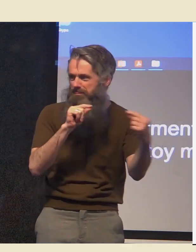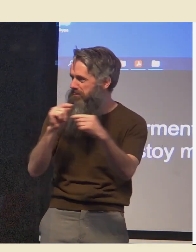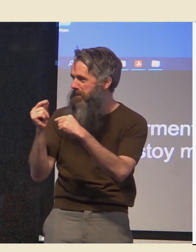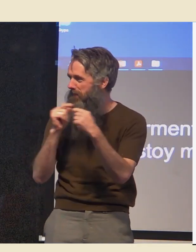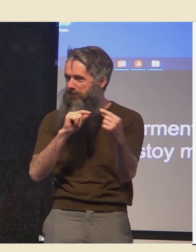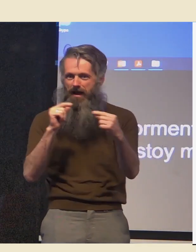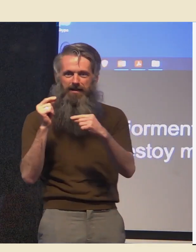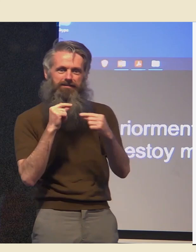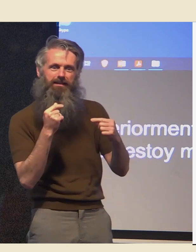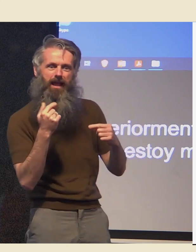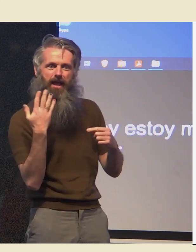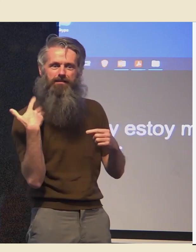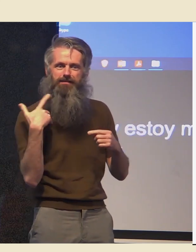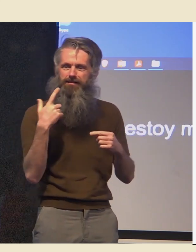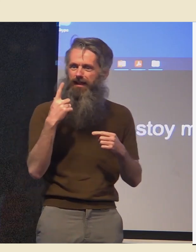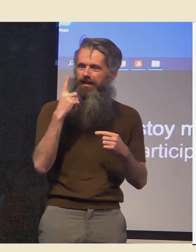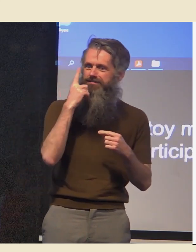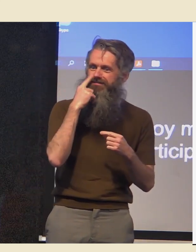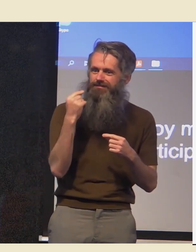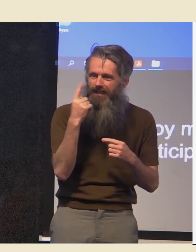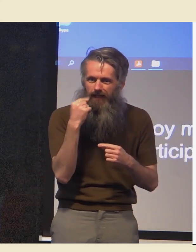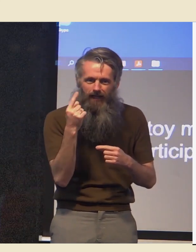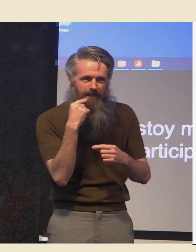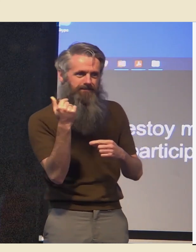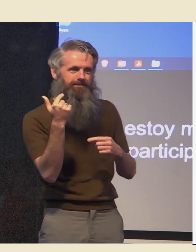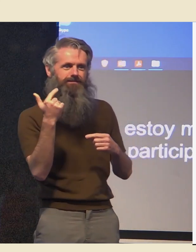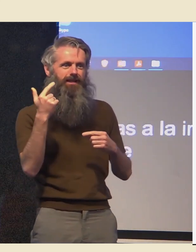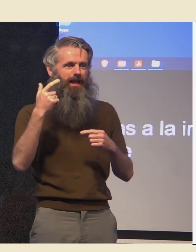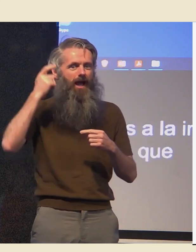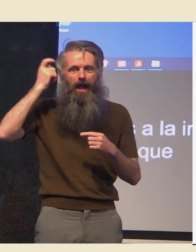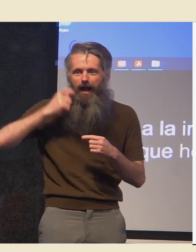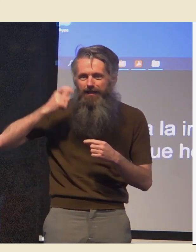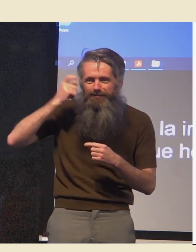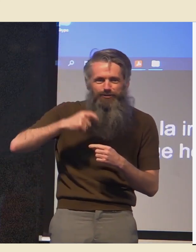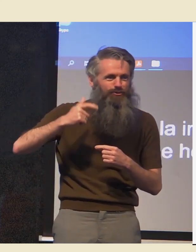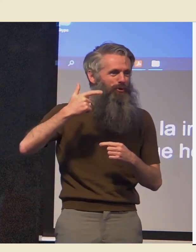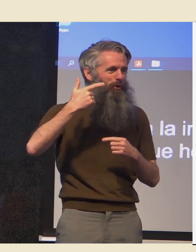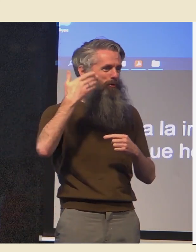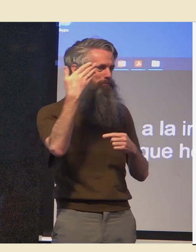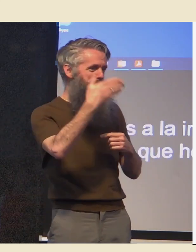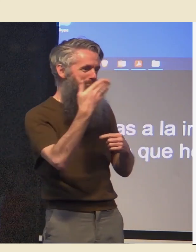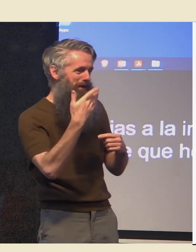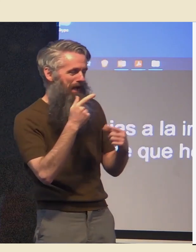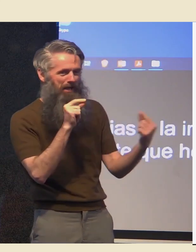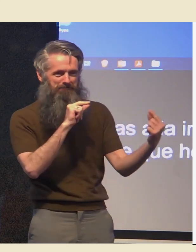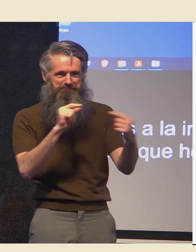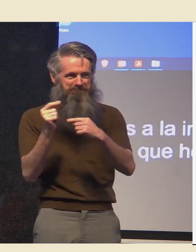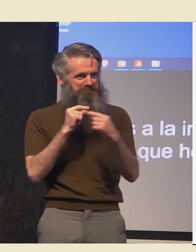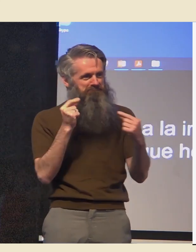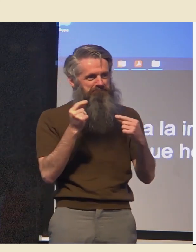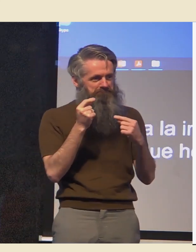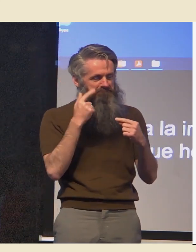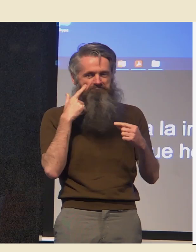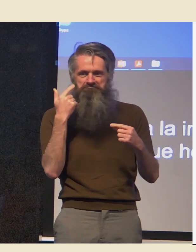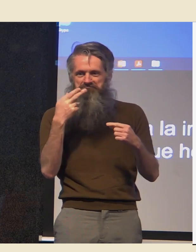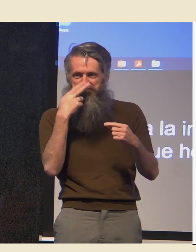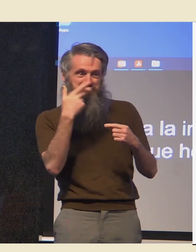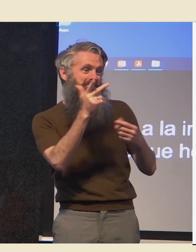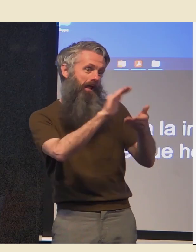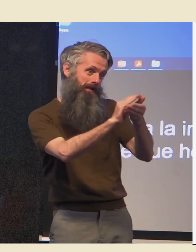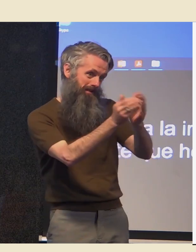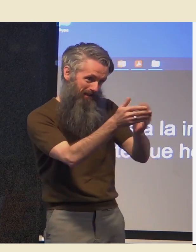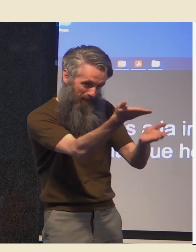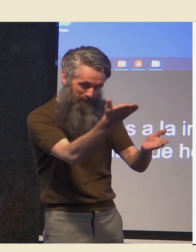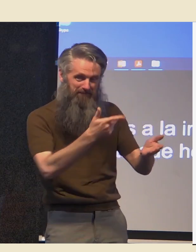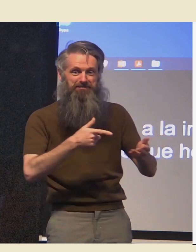participar y también al debate que hemos tenido antes, Aitor, Laura, bueno, con este debate que hemos